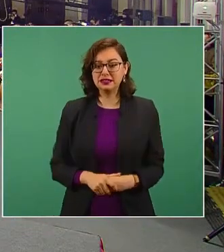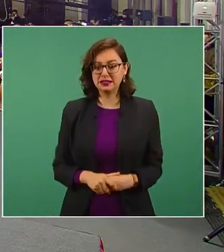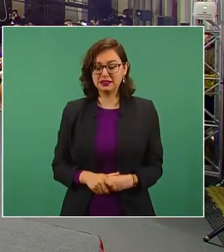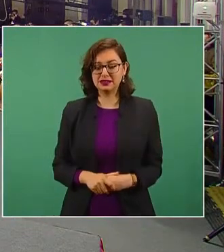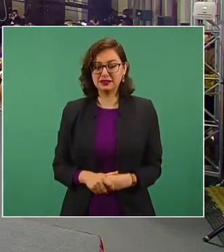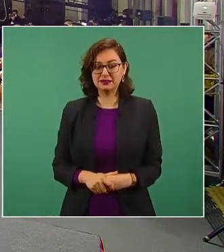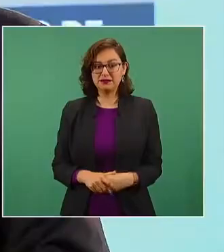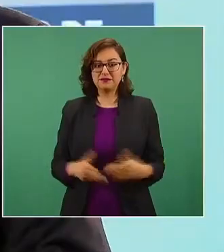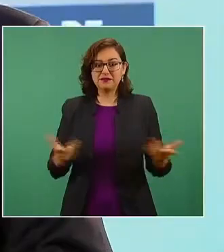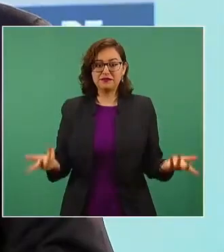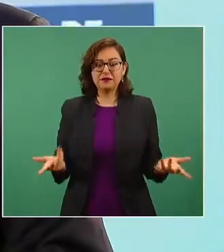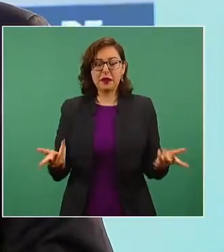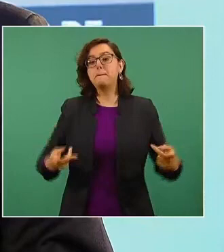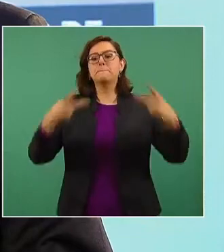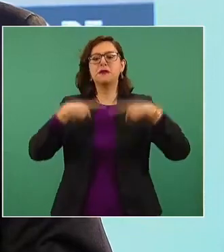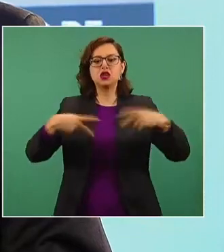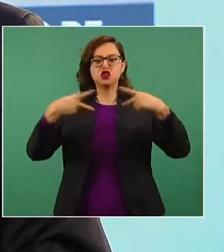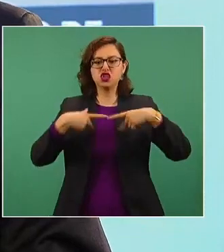A quien